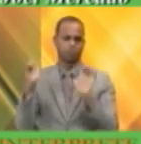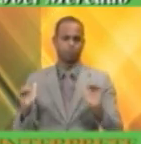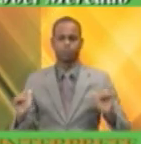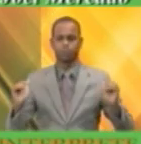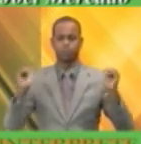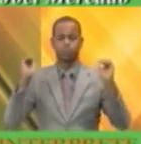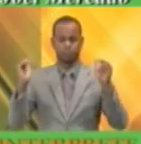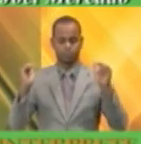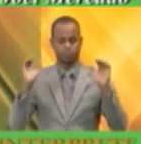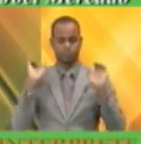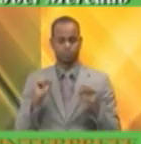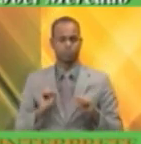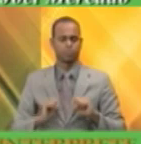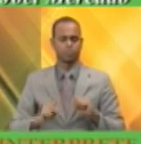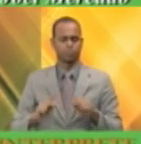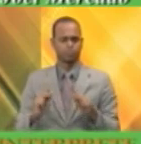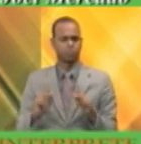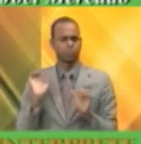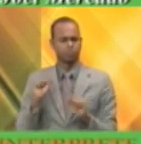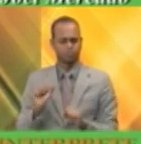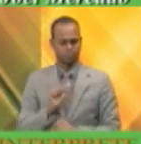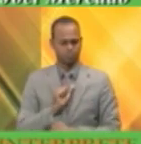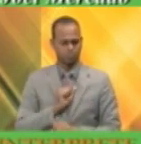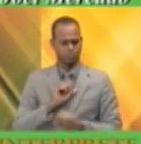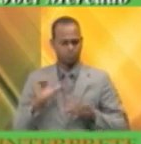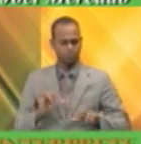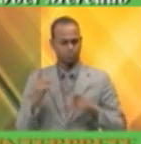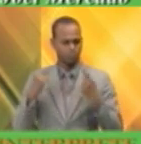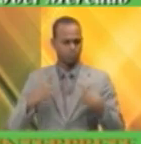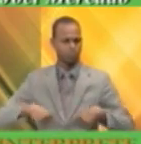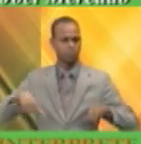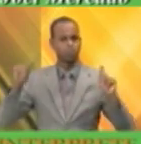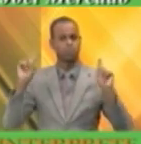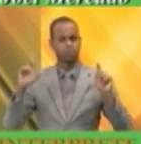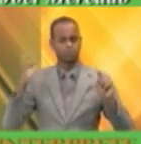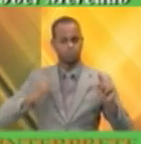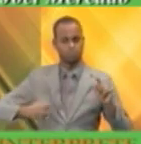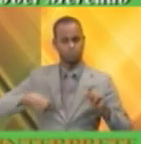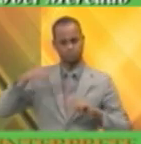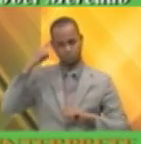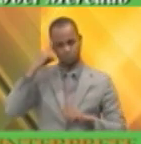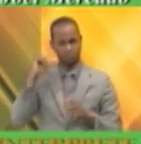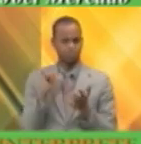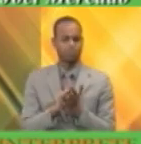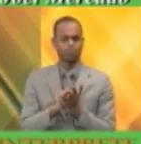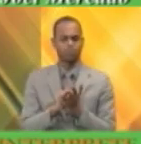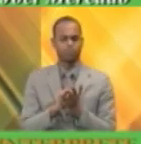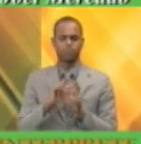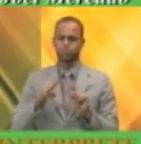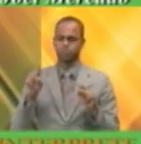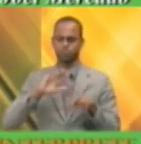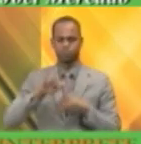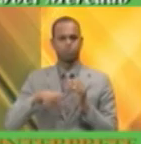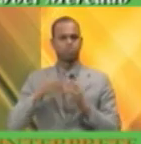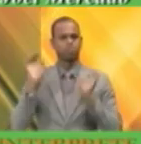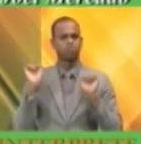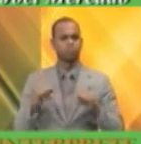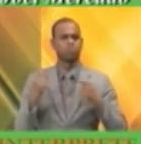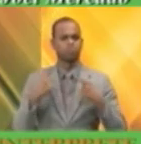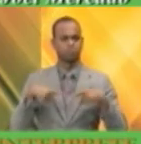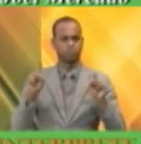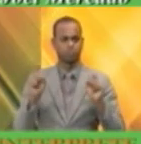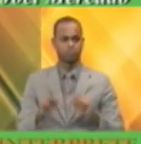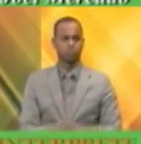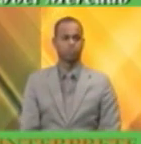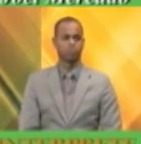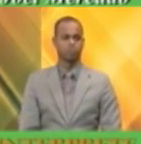a sí mismo de lograr cosas que creía que no eran posibles. Y en la vida todo es posible. Yeah. Entonces, bueno,